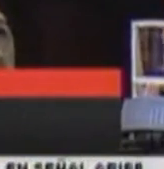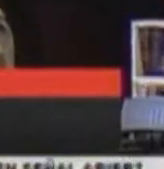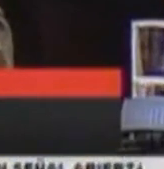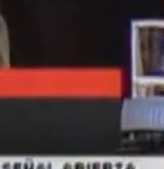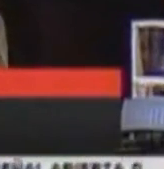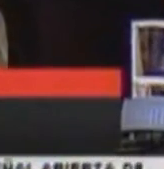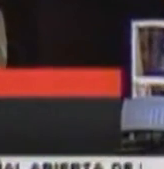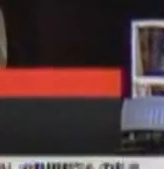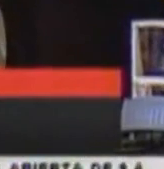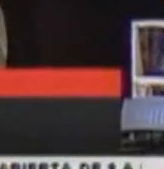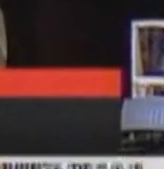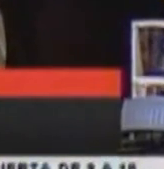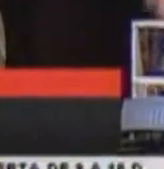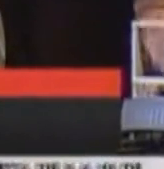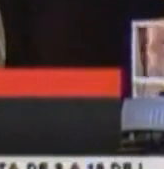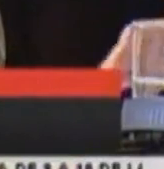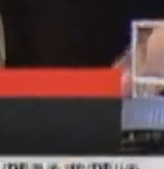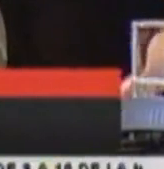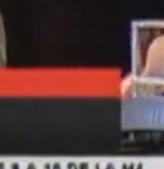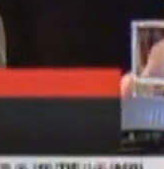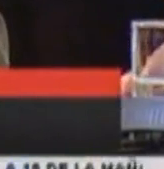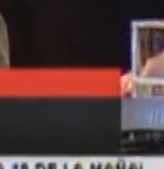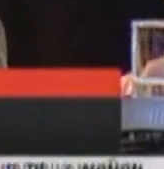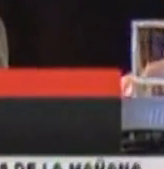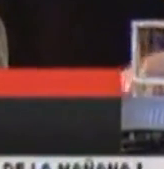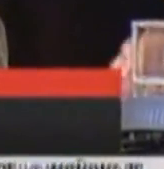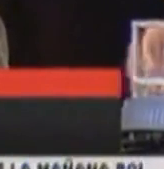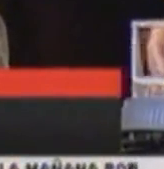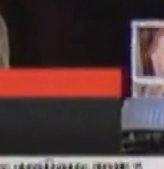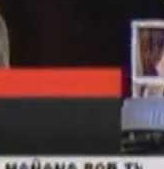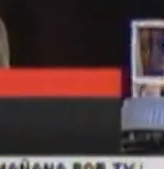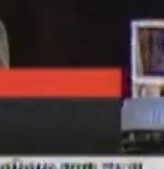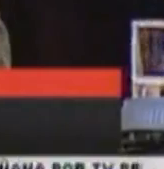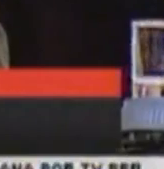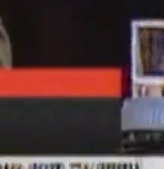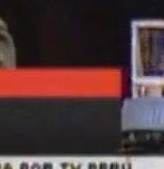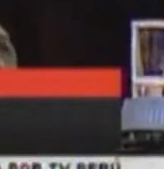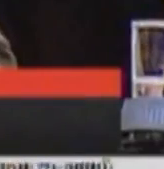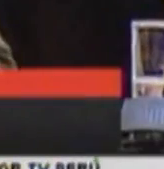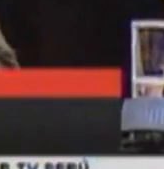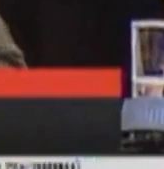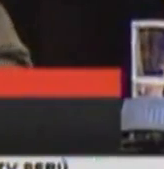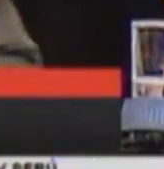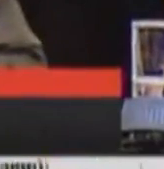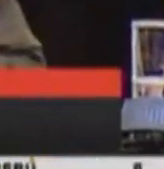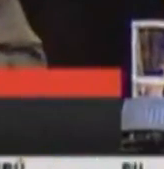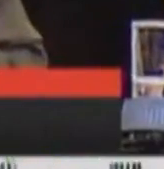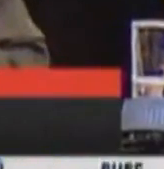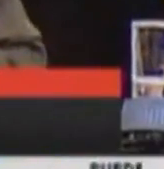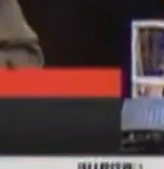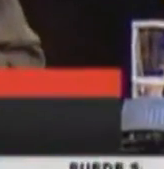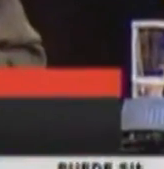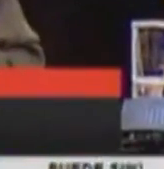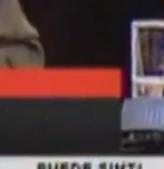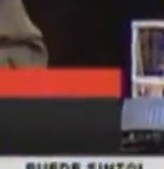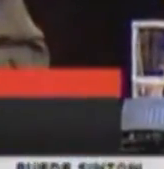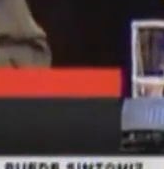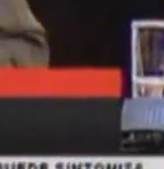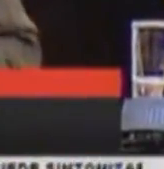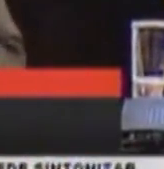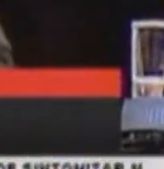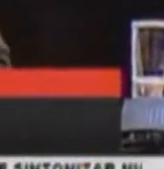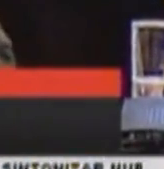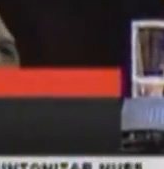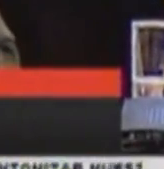con el MEF, estamos usando las mismas tablas que el MEF para todo, pero un avance también es que en los sistemas administrativos que discutimos la vez